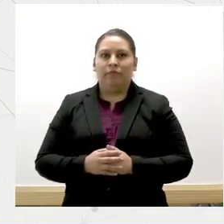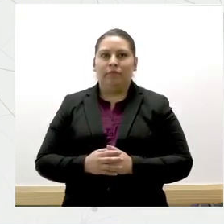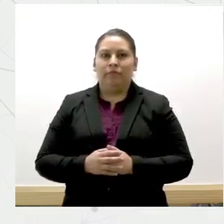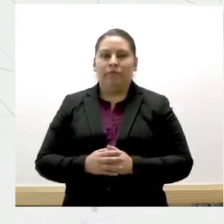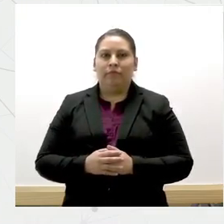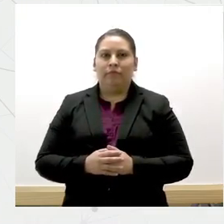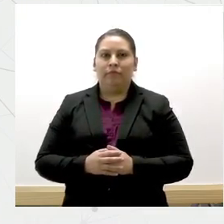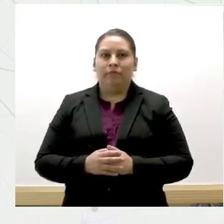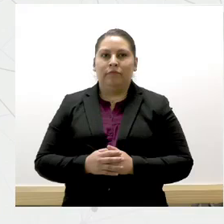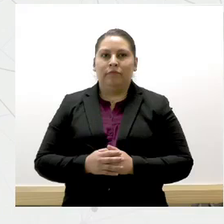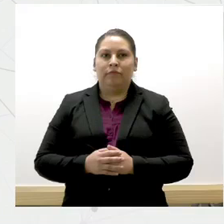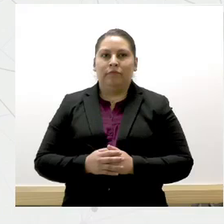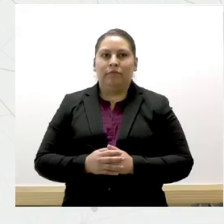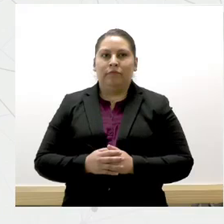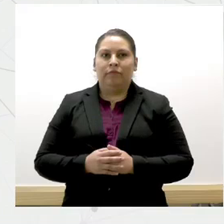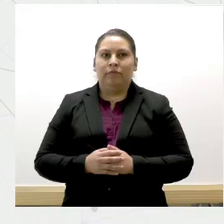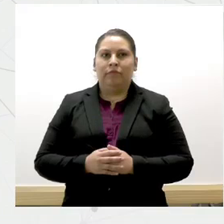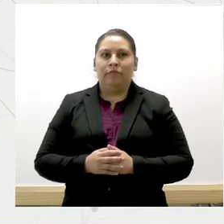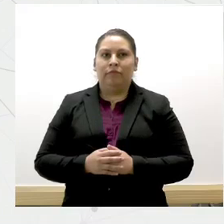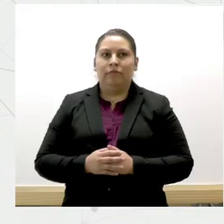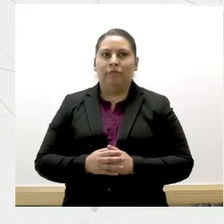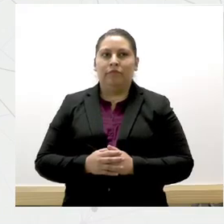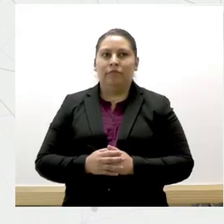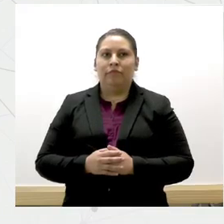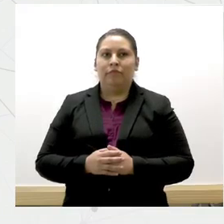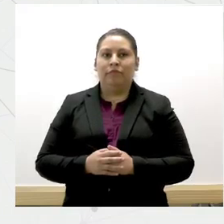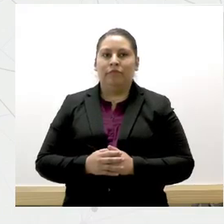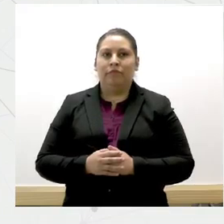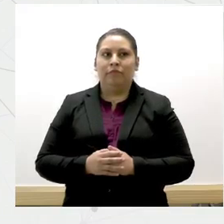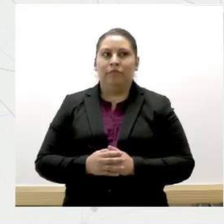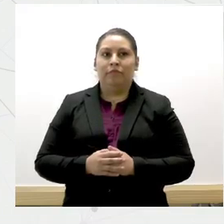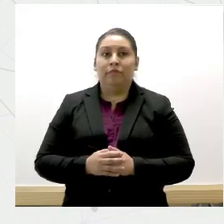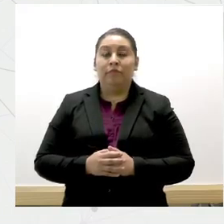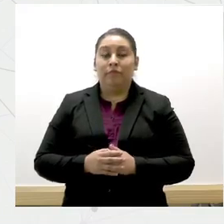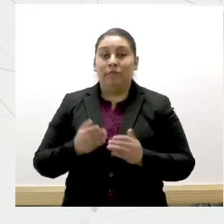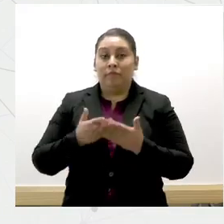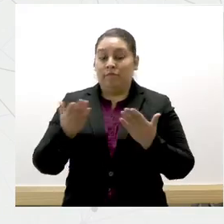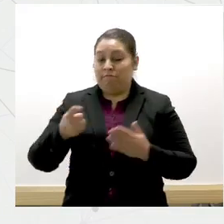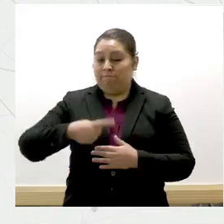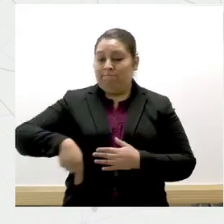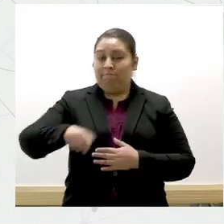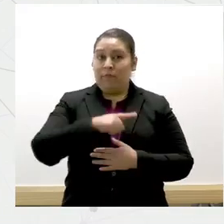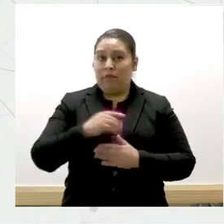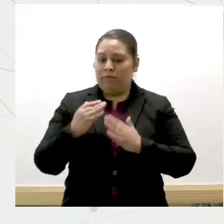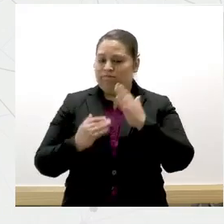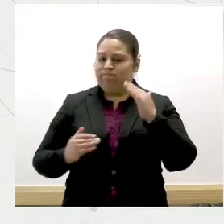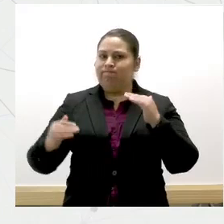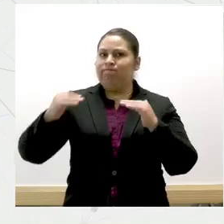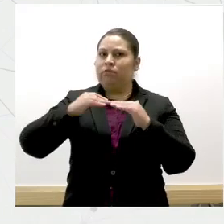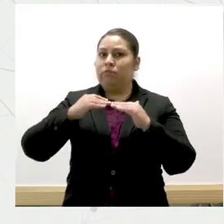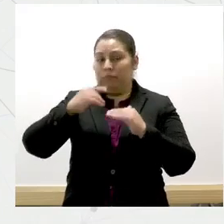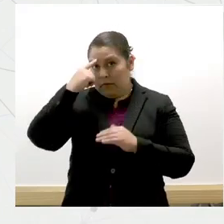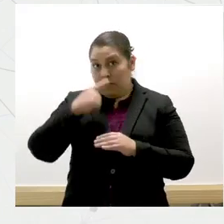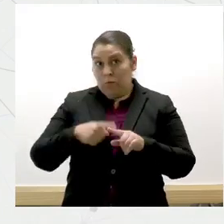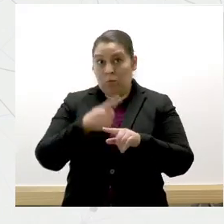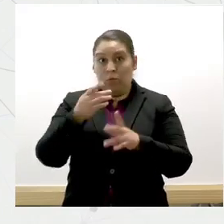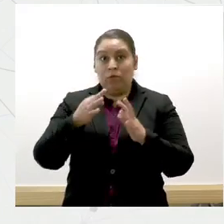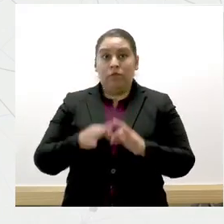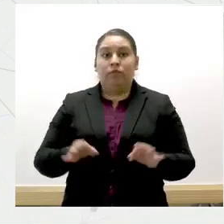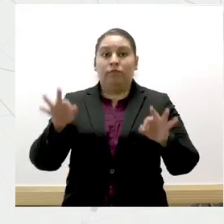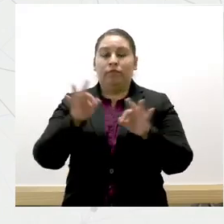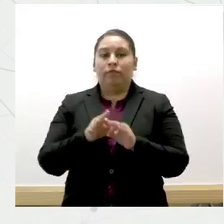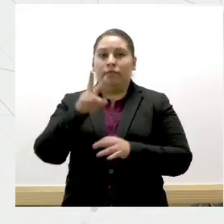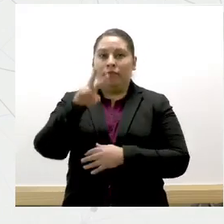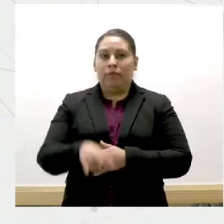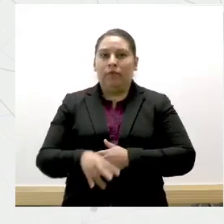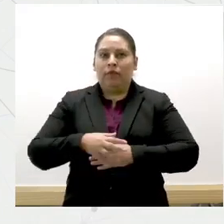brecha social, ¿no? Digamos que llevando las desigualdades a un nivel superior, ¿no? Precisamente por eso necesitamos ver exactamente